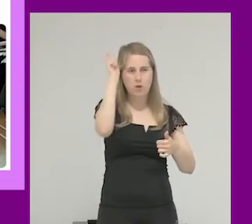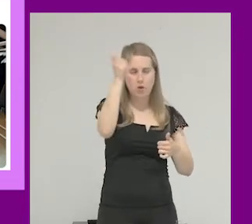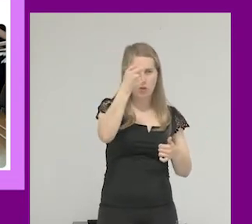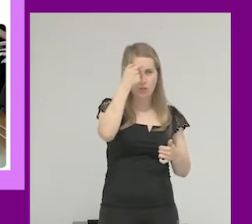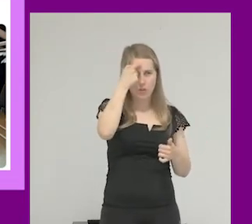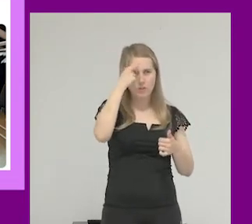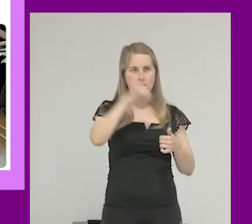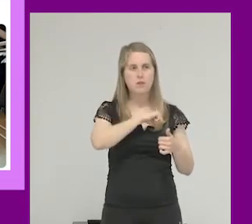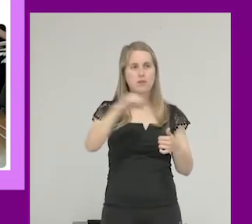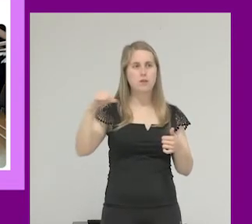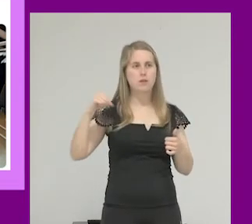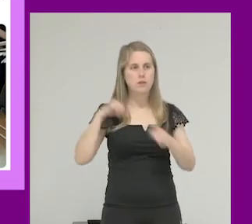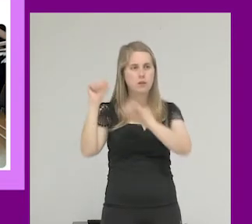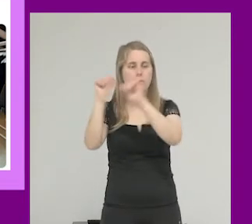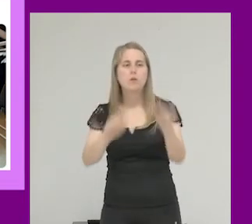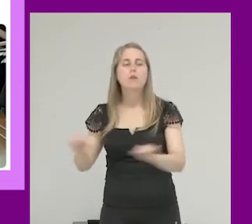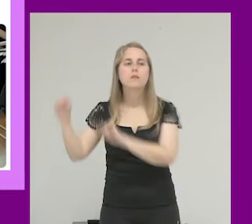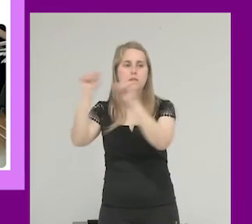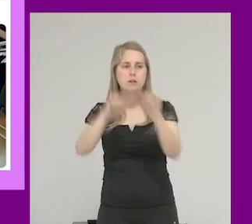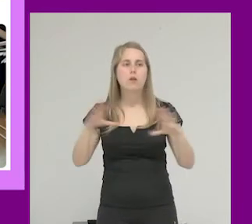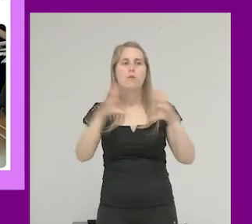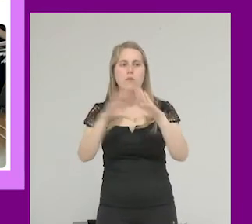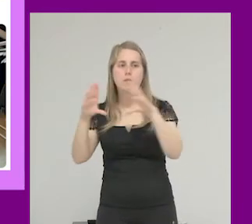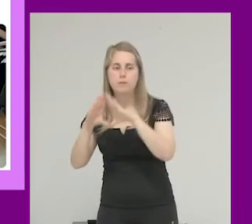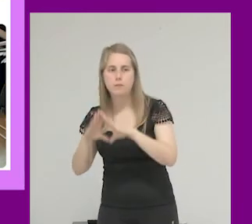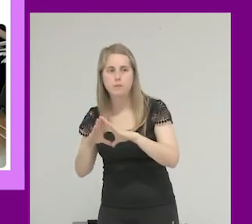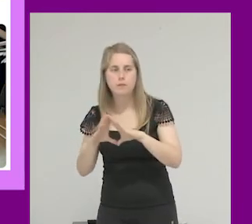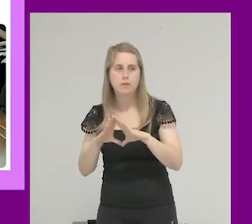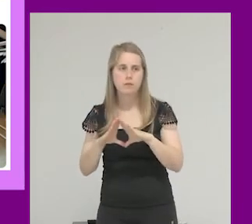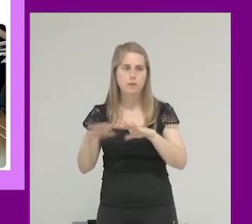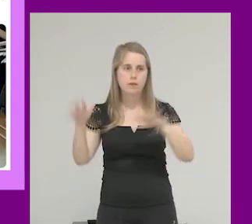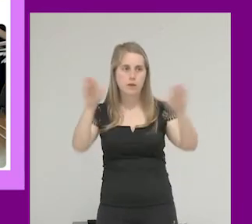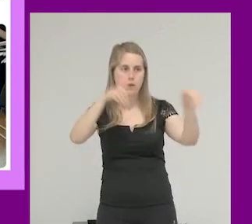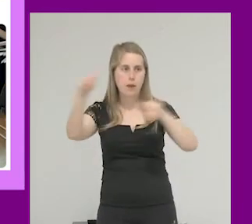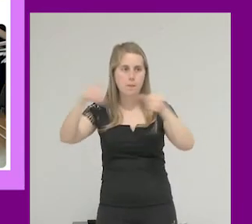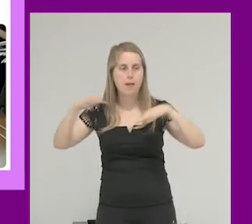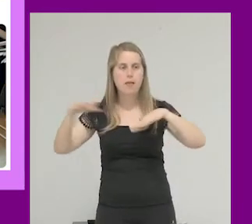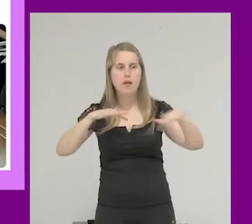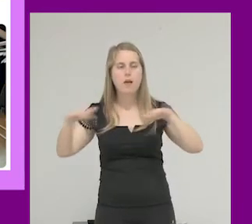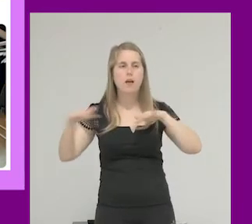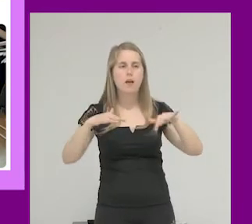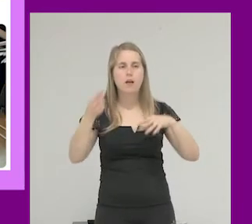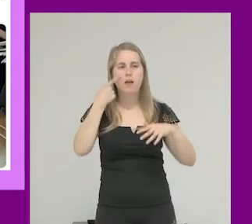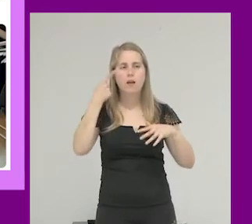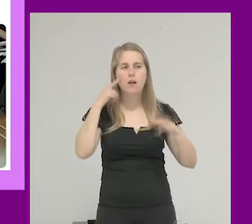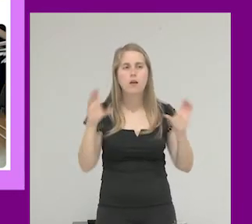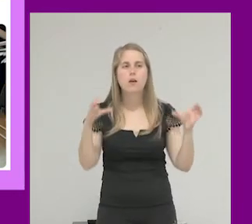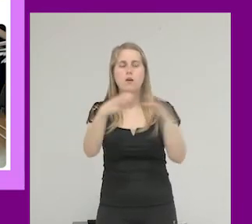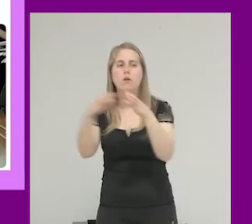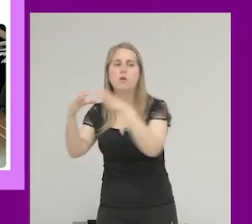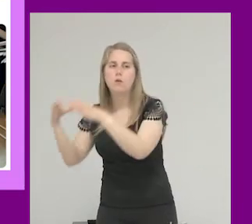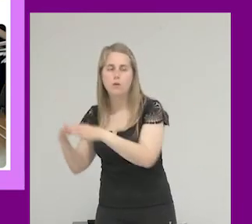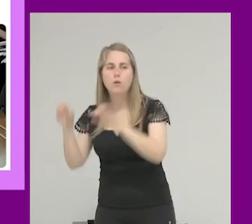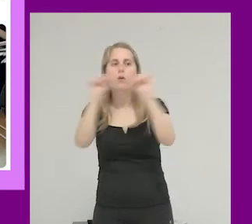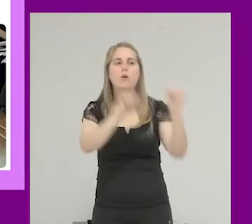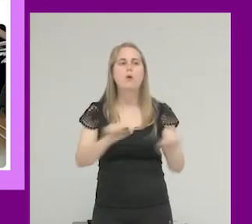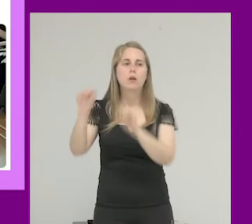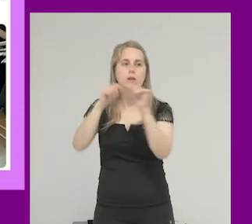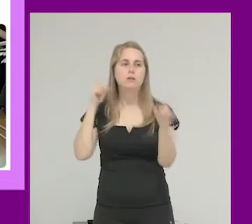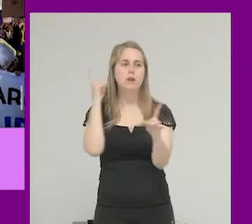autodefensa feminista, como llamada a organizar, activar y dar una respuesta colectiva ante la violencia